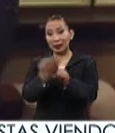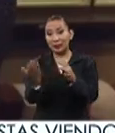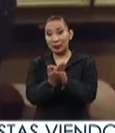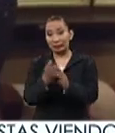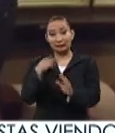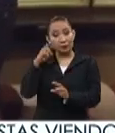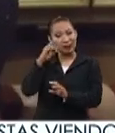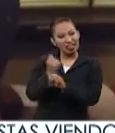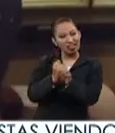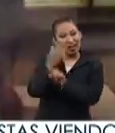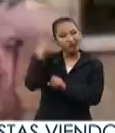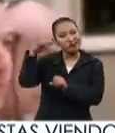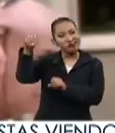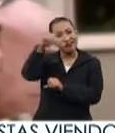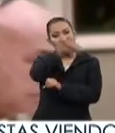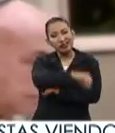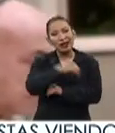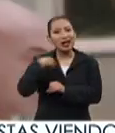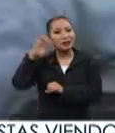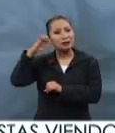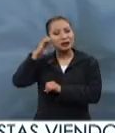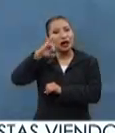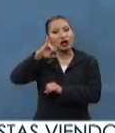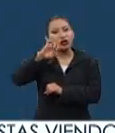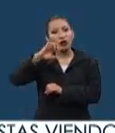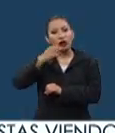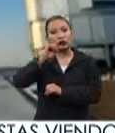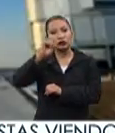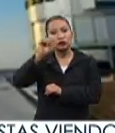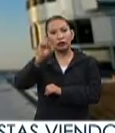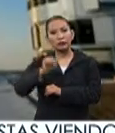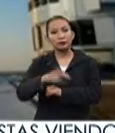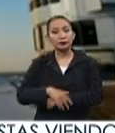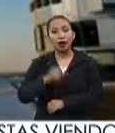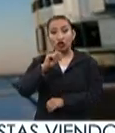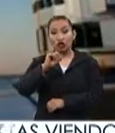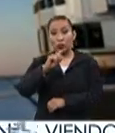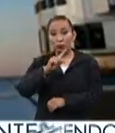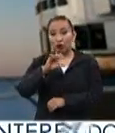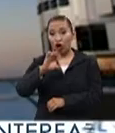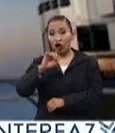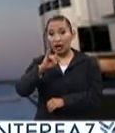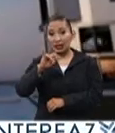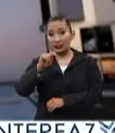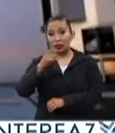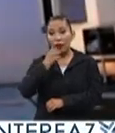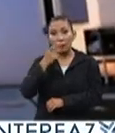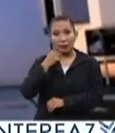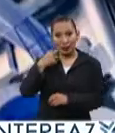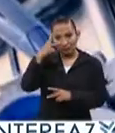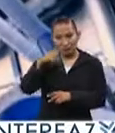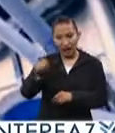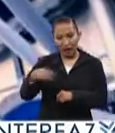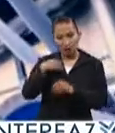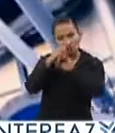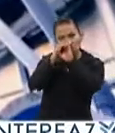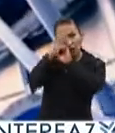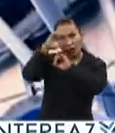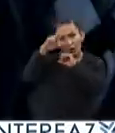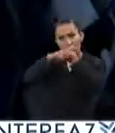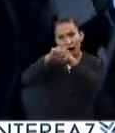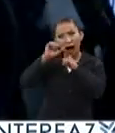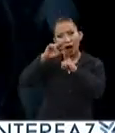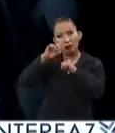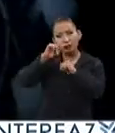su recorrido por el Centro Espacial Johnson. En Top Conacit, un mexicano investigador del Observatorio